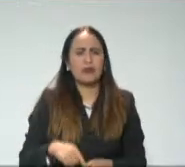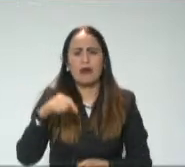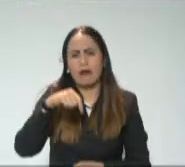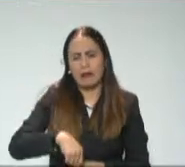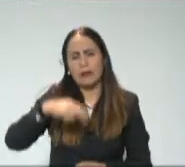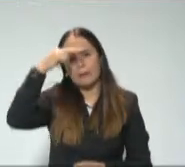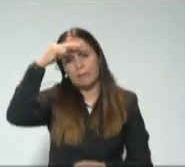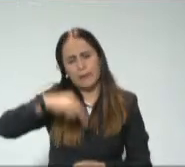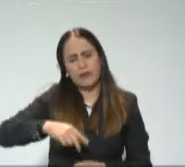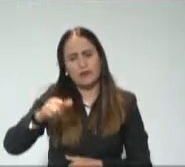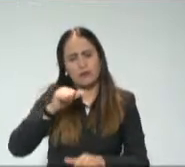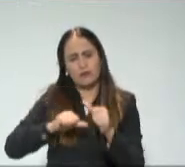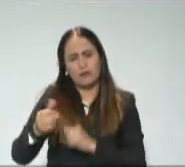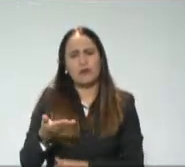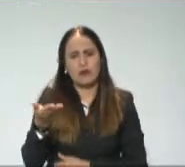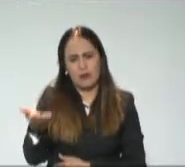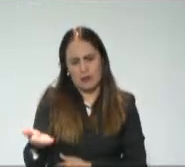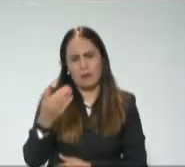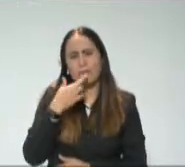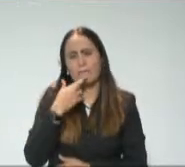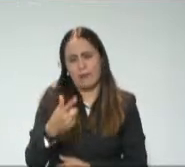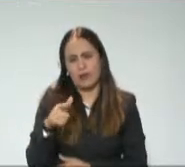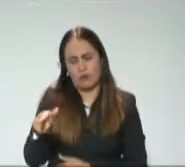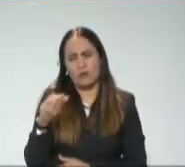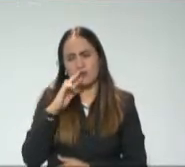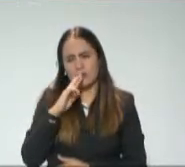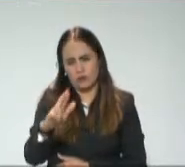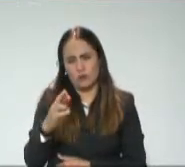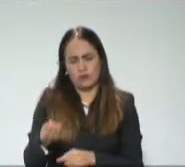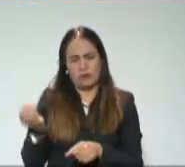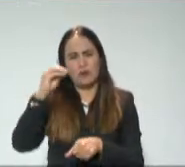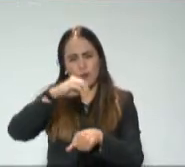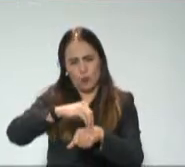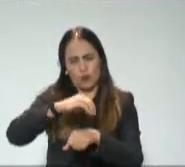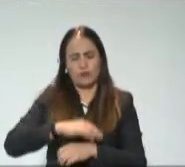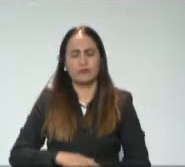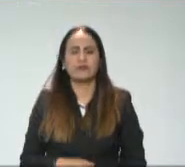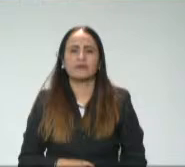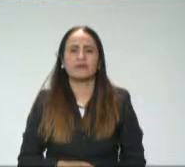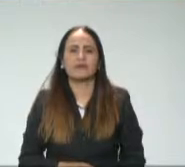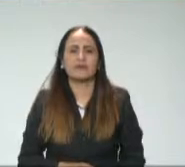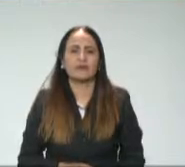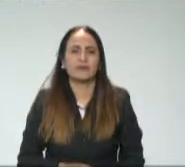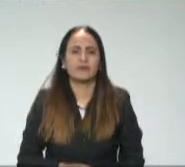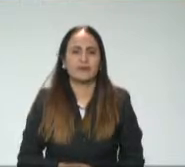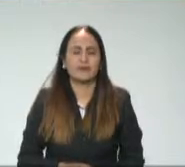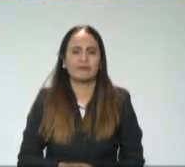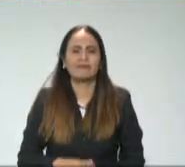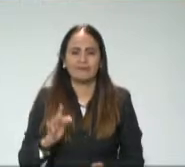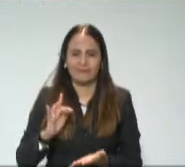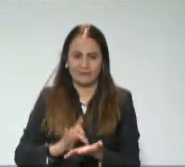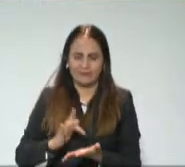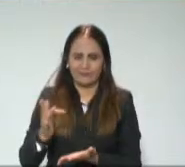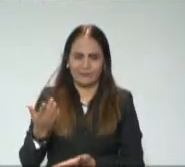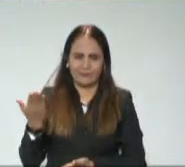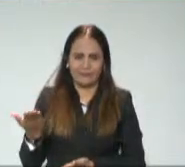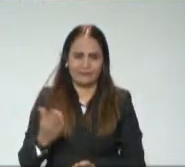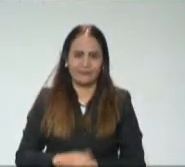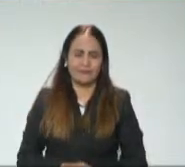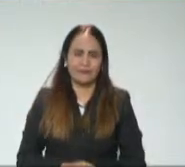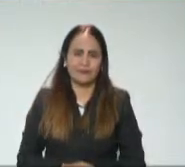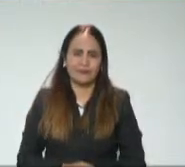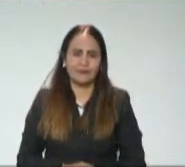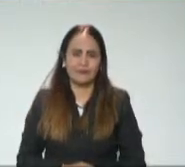pediría a Cristian Morales si puede también comentar al respecto Muchísimas gracias Pues